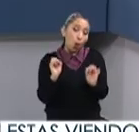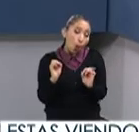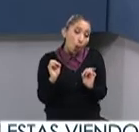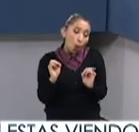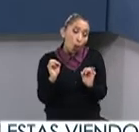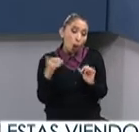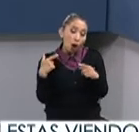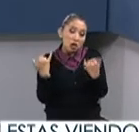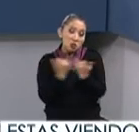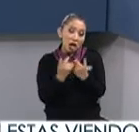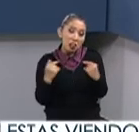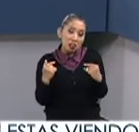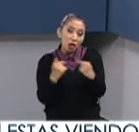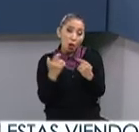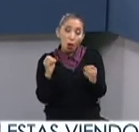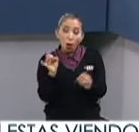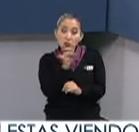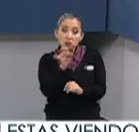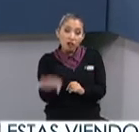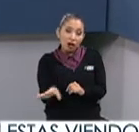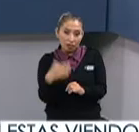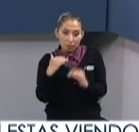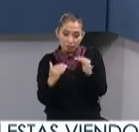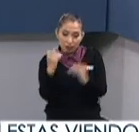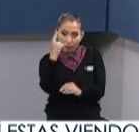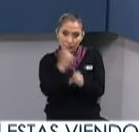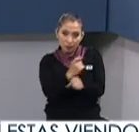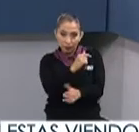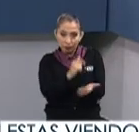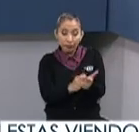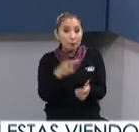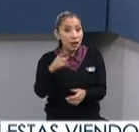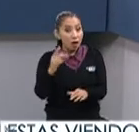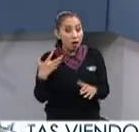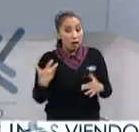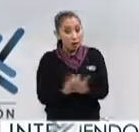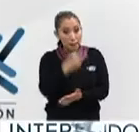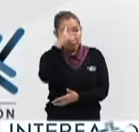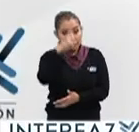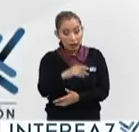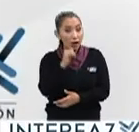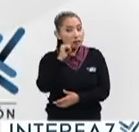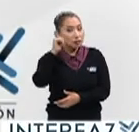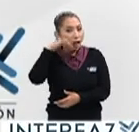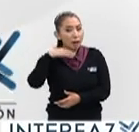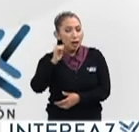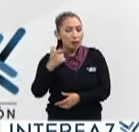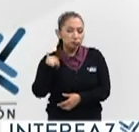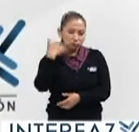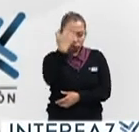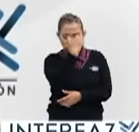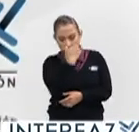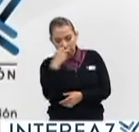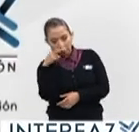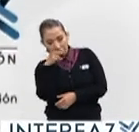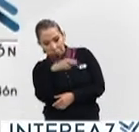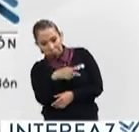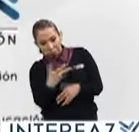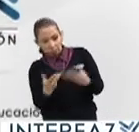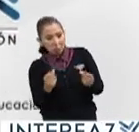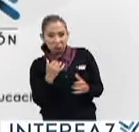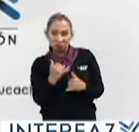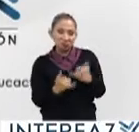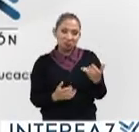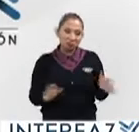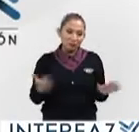menos empates y triunfo, lo cual lo coloca en la primera posición. Pero con la victoria de México ayer sobre Alemania vimos que la lógica no